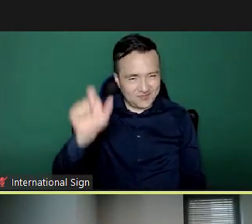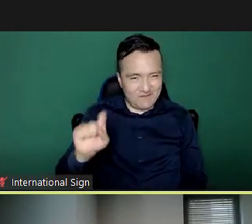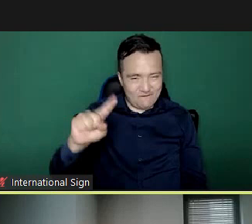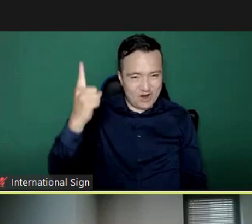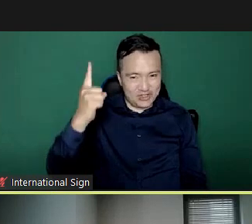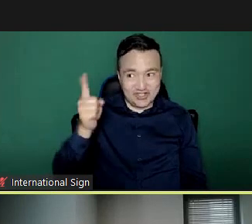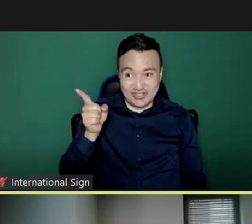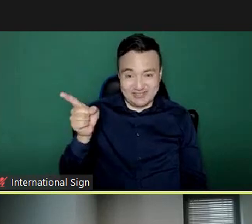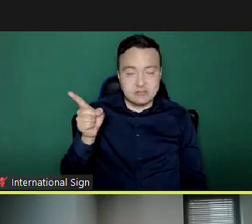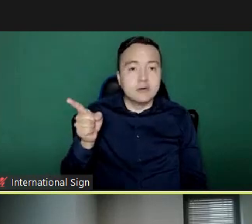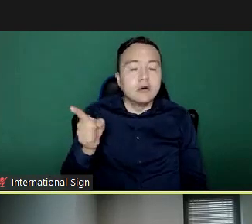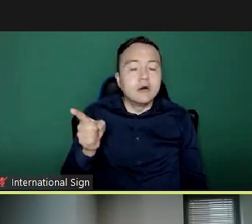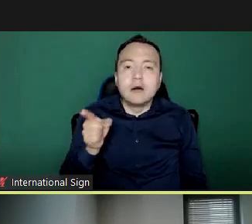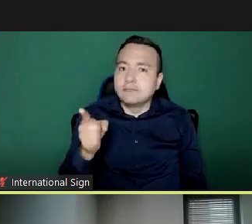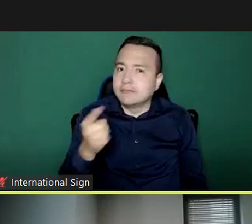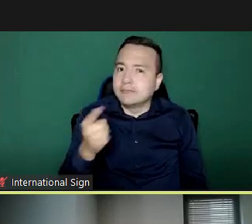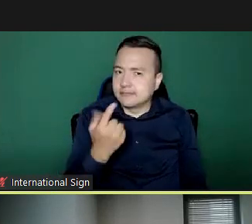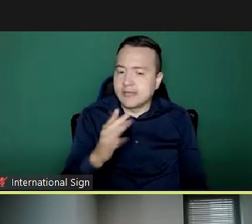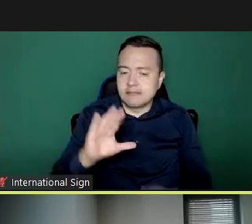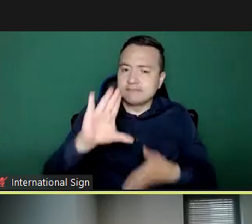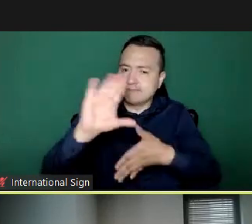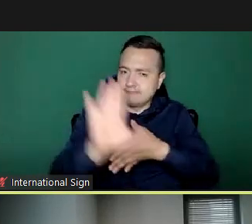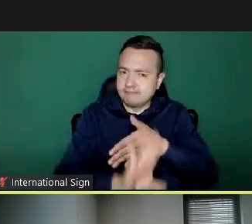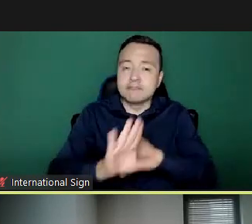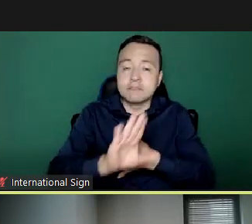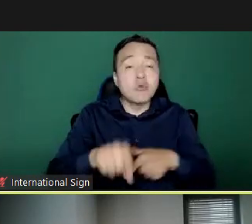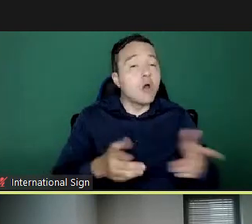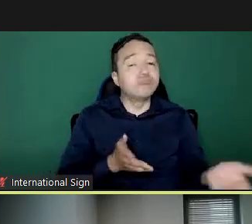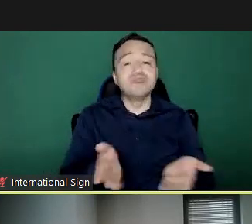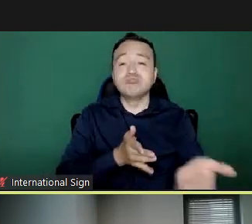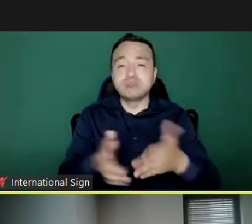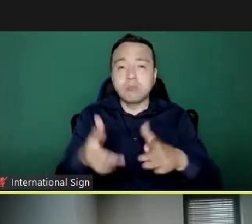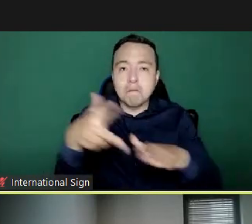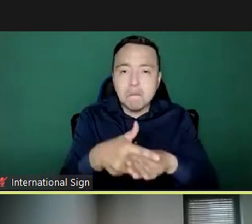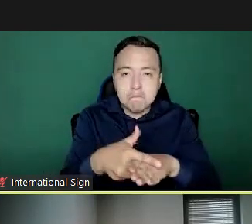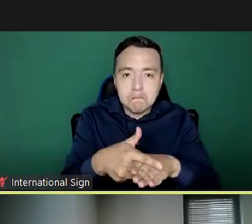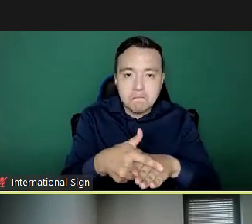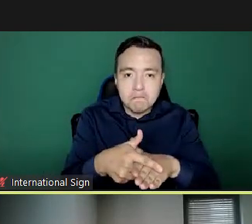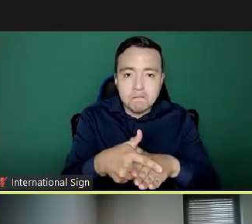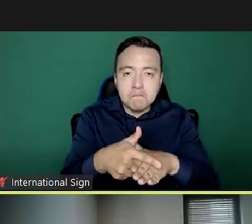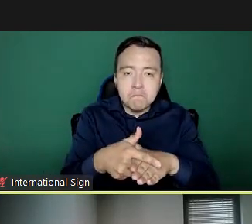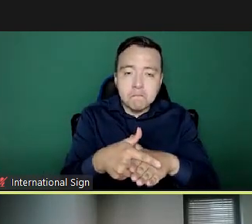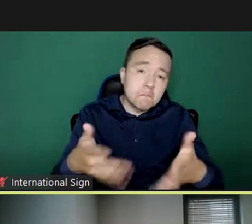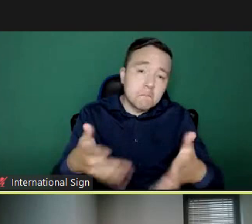una interrupción parcial o completa en los servicios